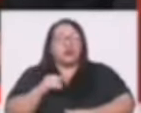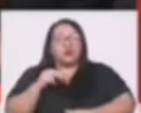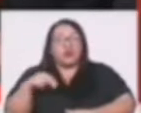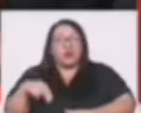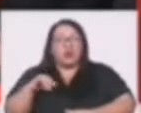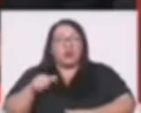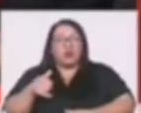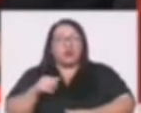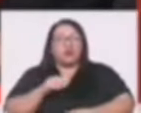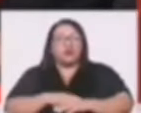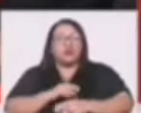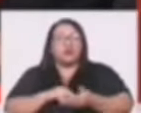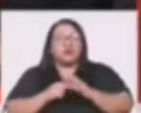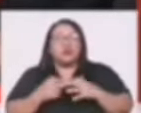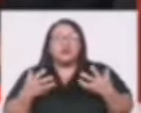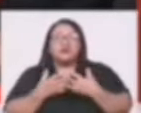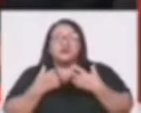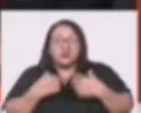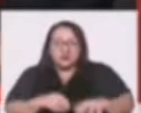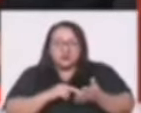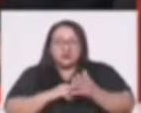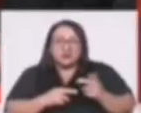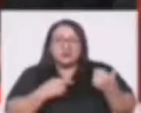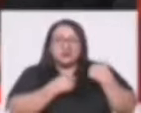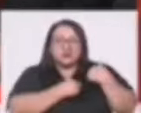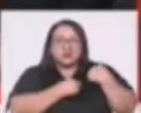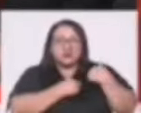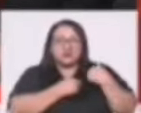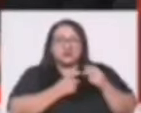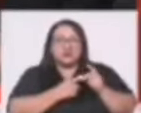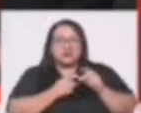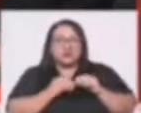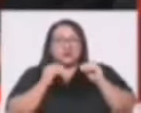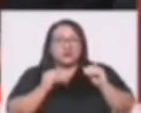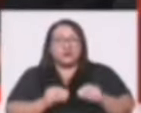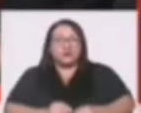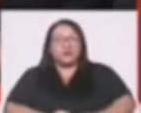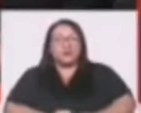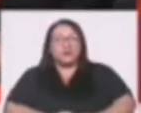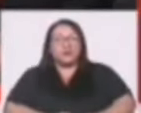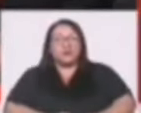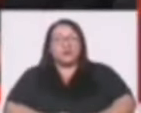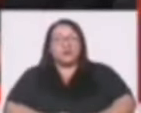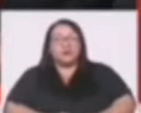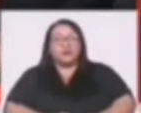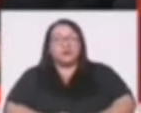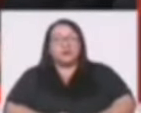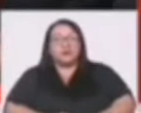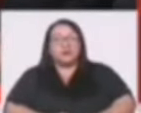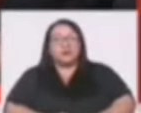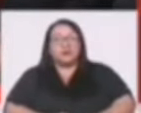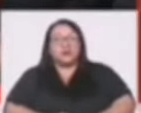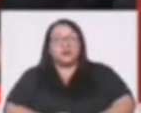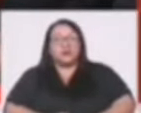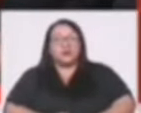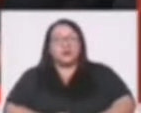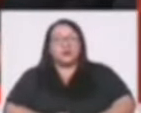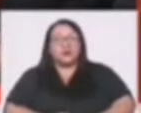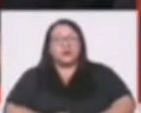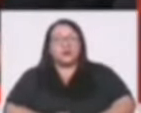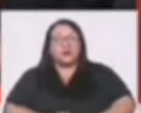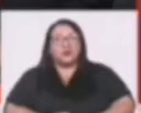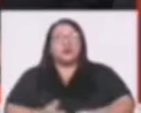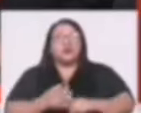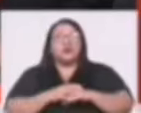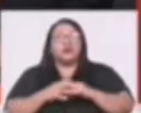224-2020-JNJ, frente a la cual son solidariamente responsables, por la cual se arrogan la facultad de interpretar la Constitución respecto al límite de edad de 75 años previsto en